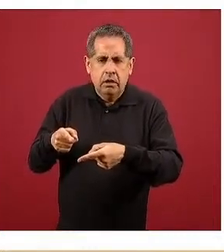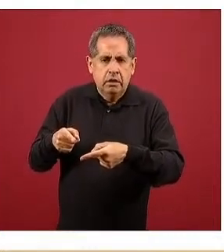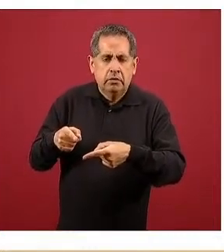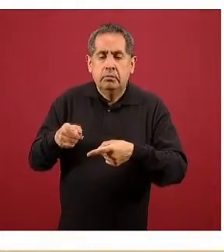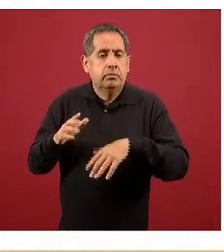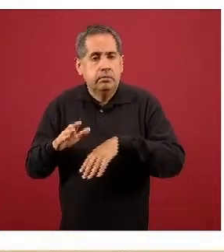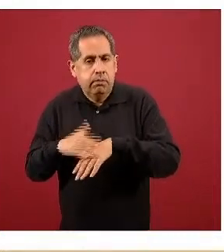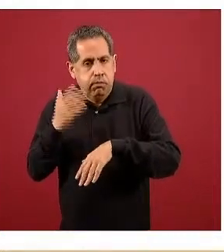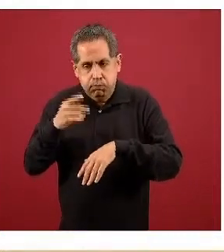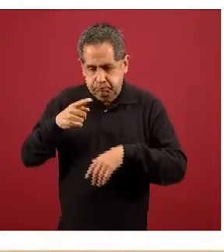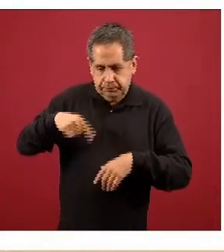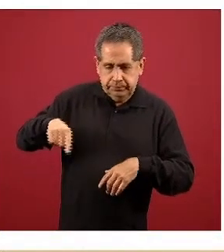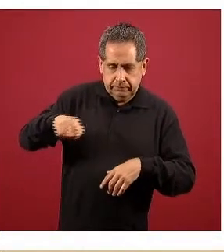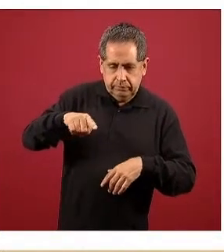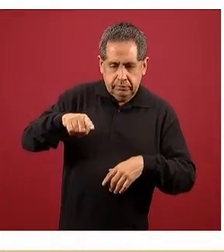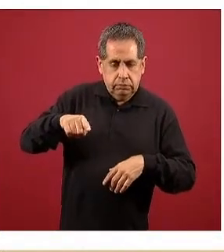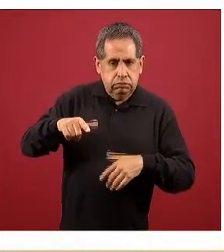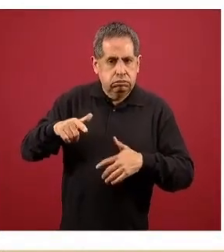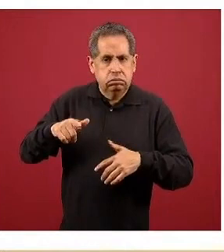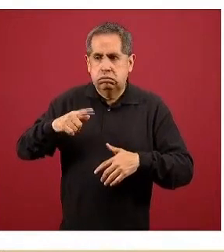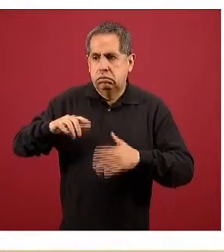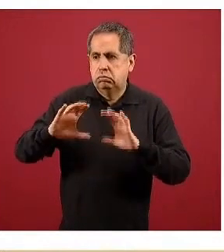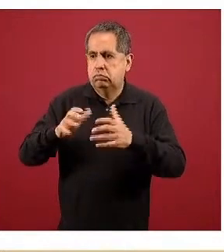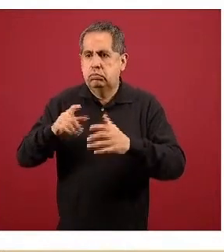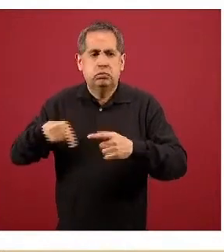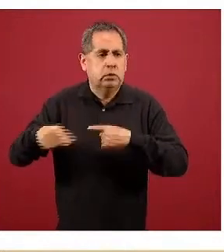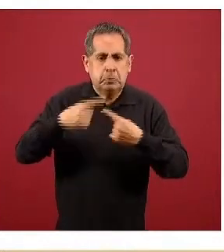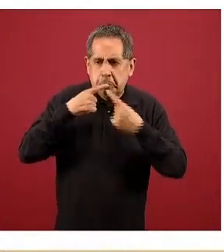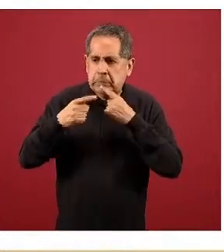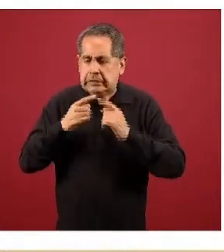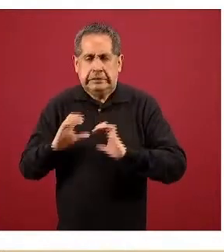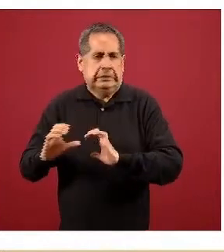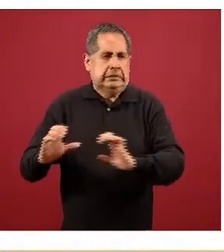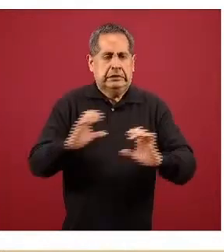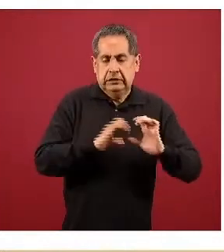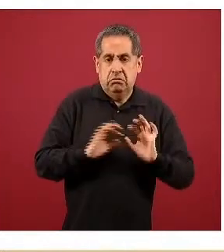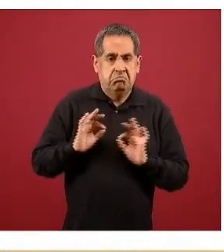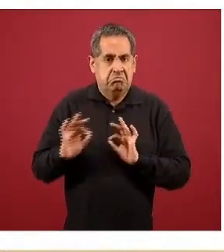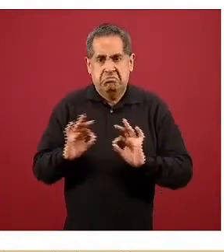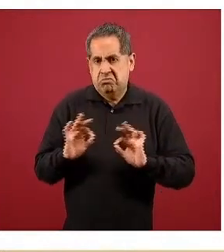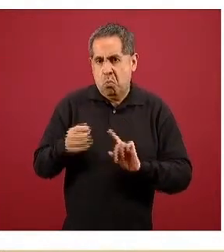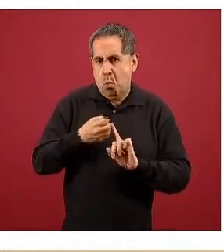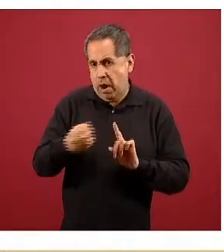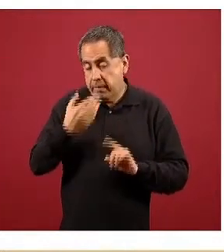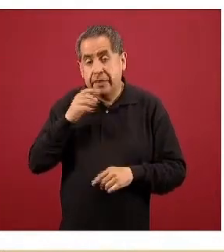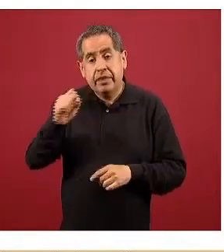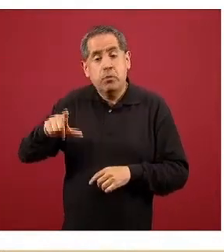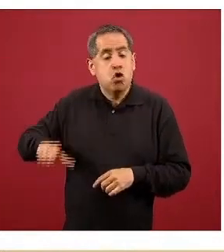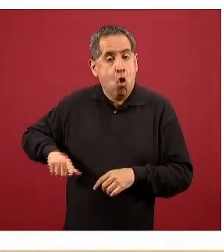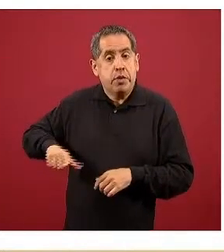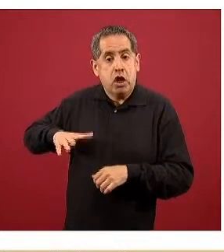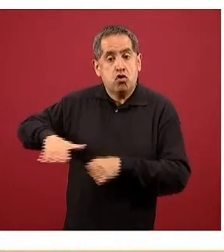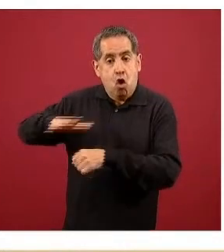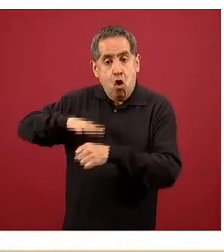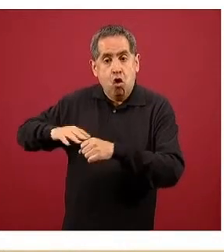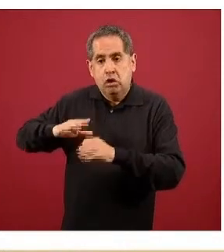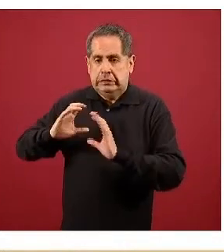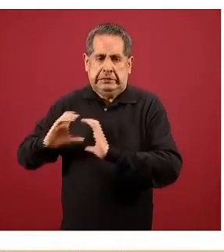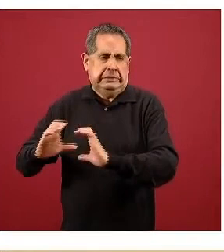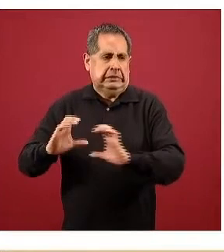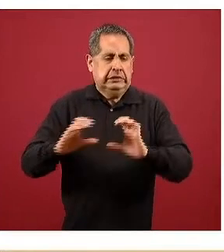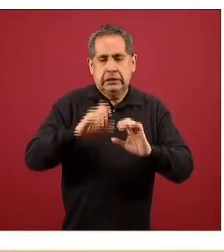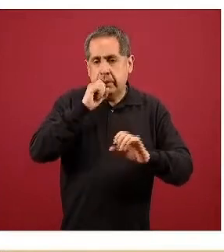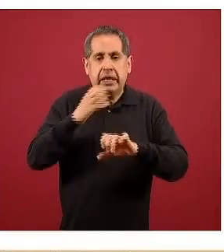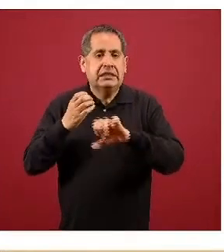gracias a la acción comunitaria y a la acción del gobierno local y el